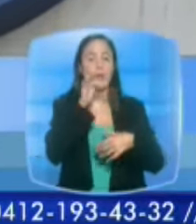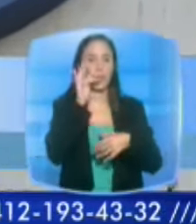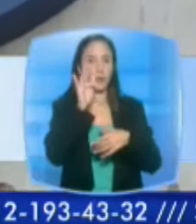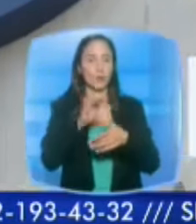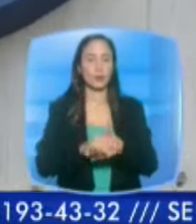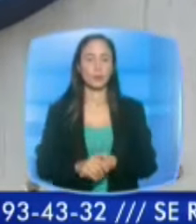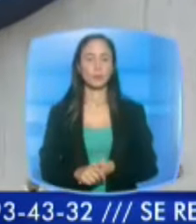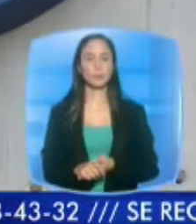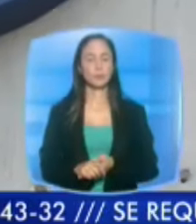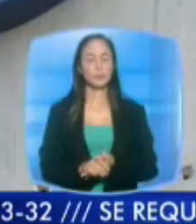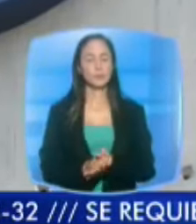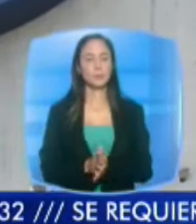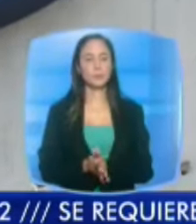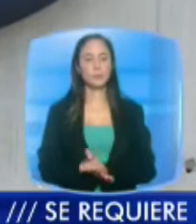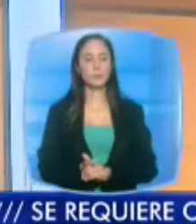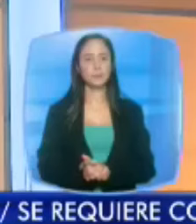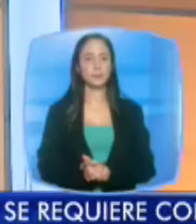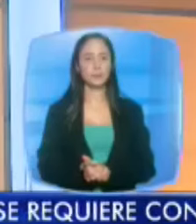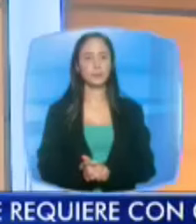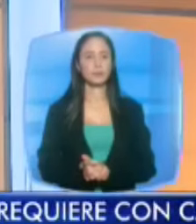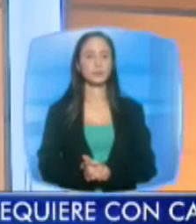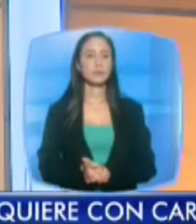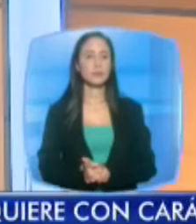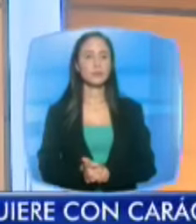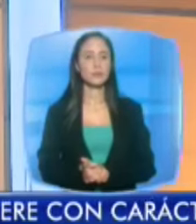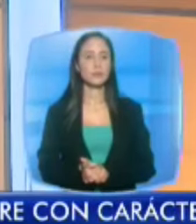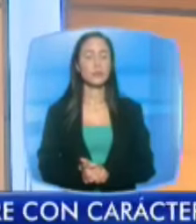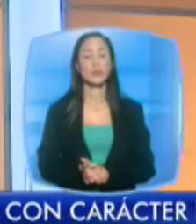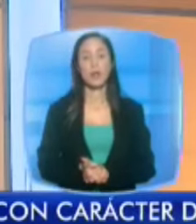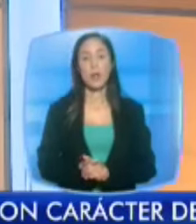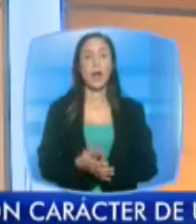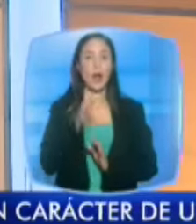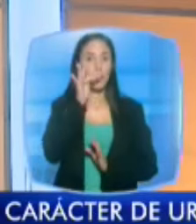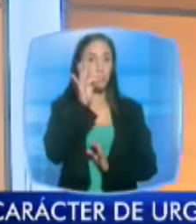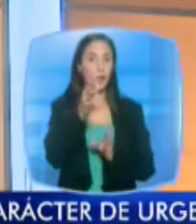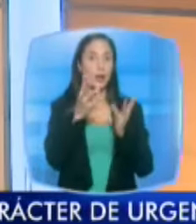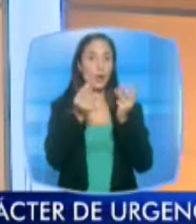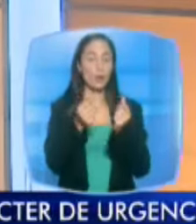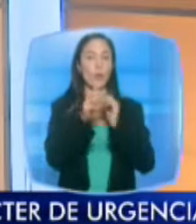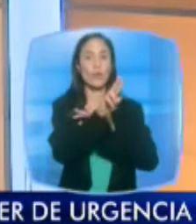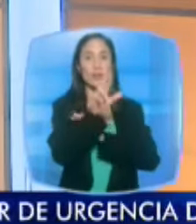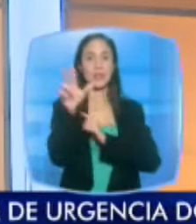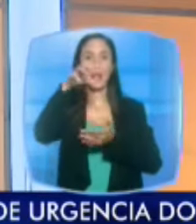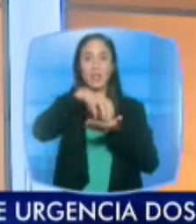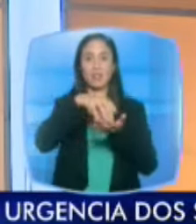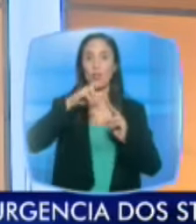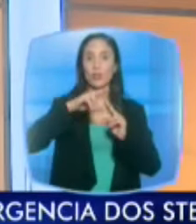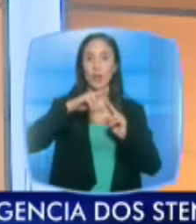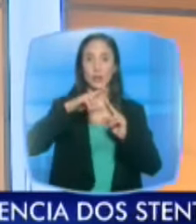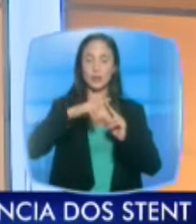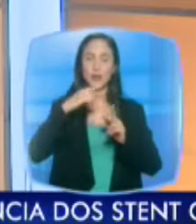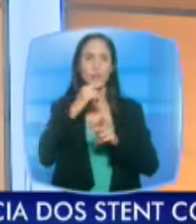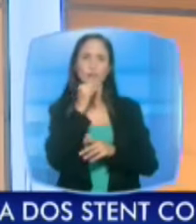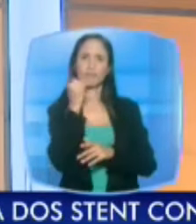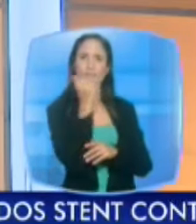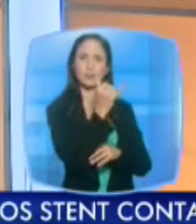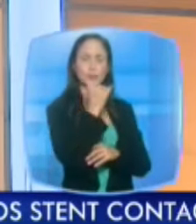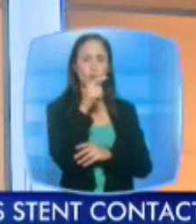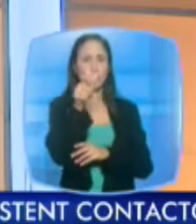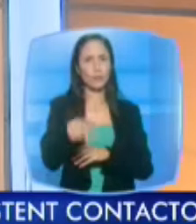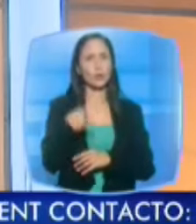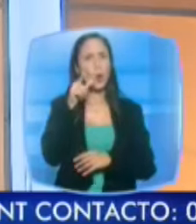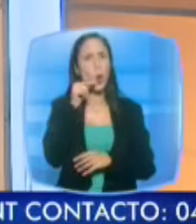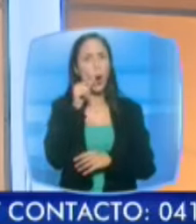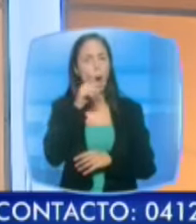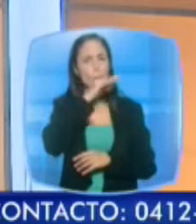área metropolitana de Caracas. Y la Fiscalía 23 del estado Táchira presentó una acusación contra los sargentos